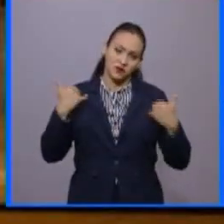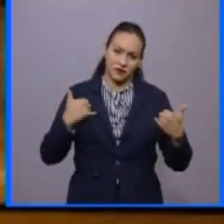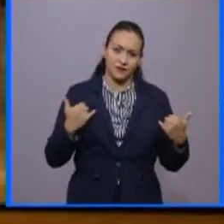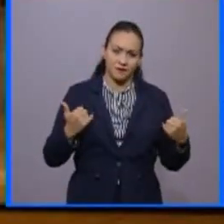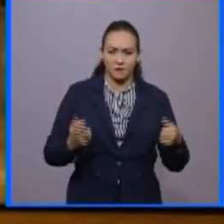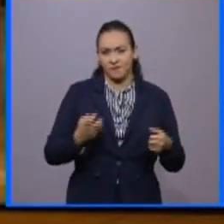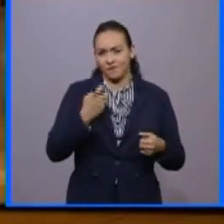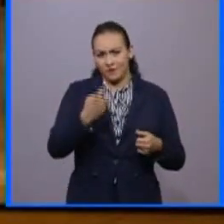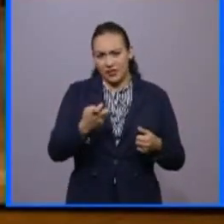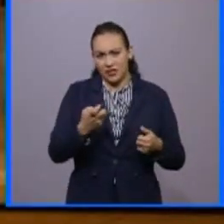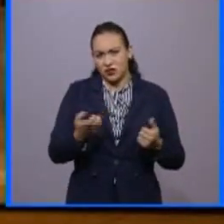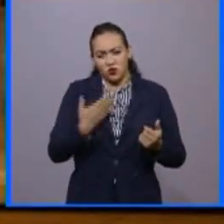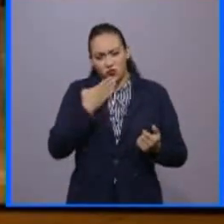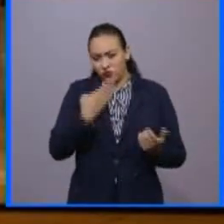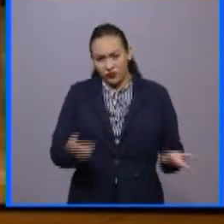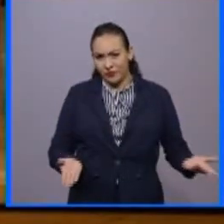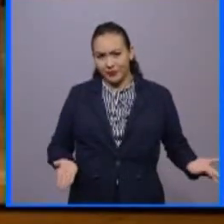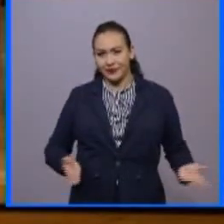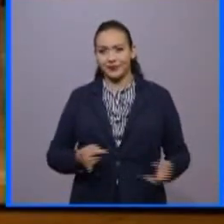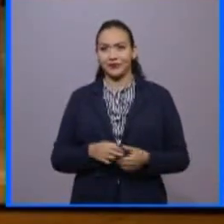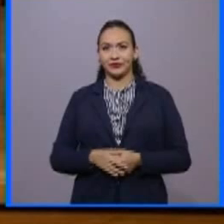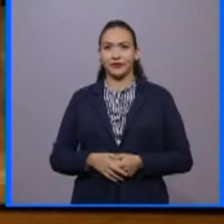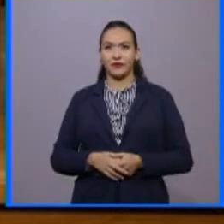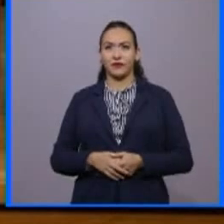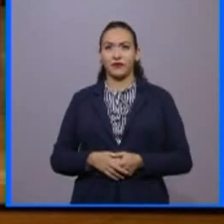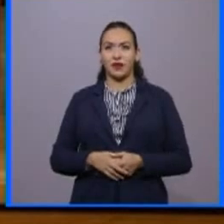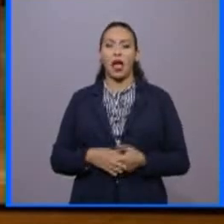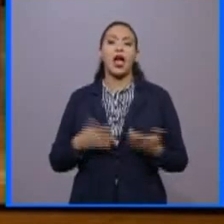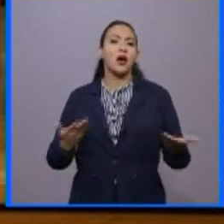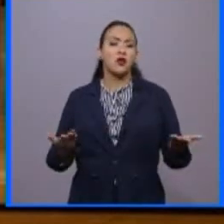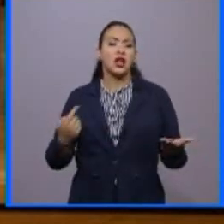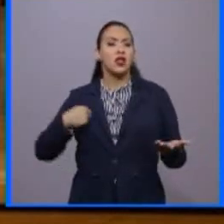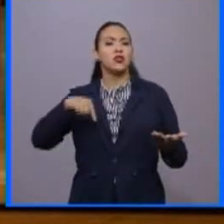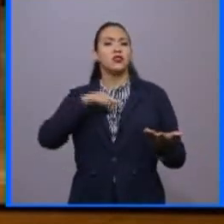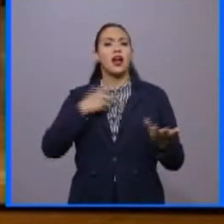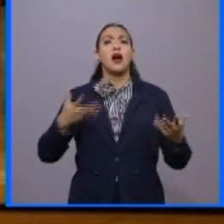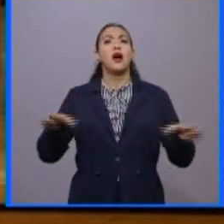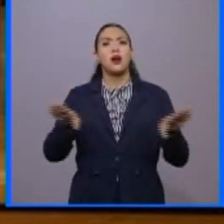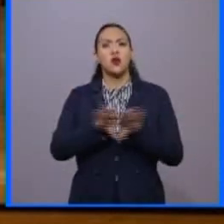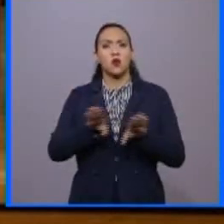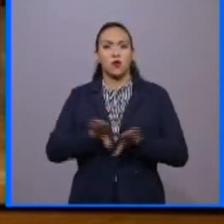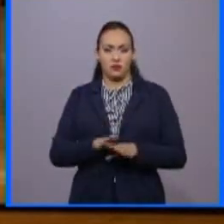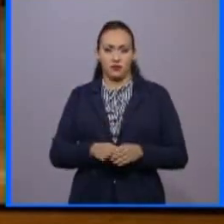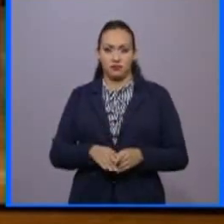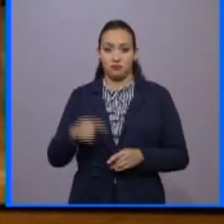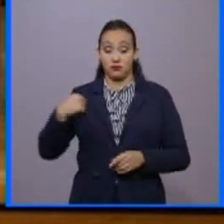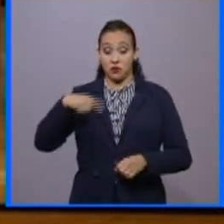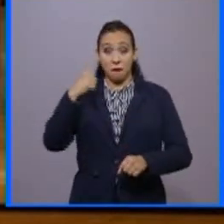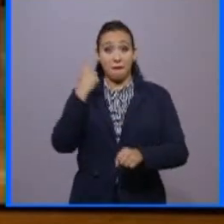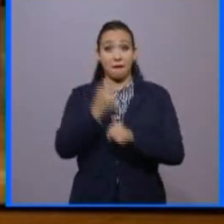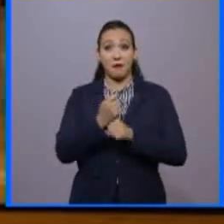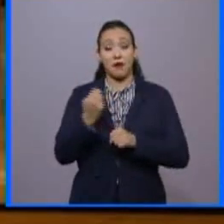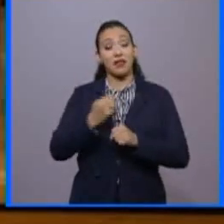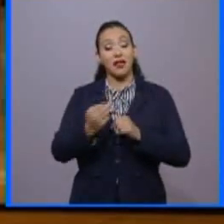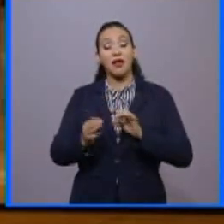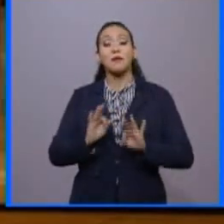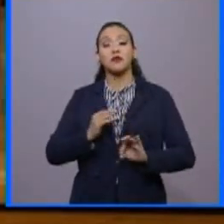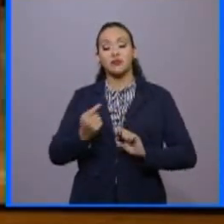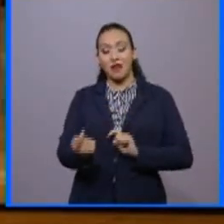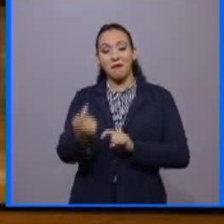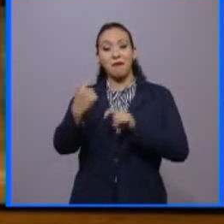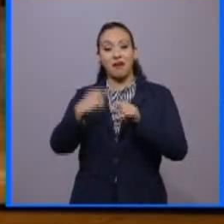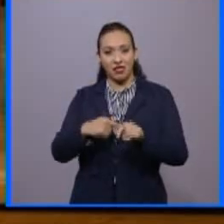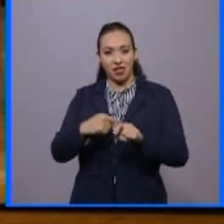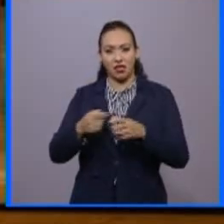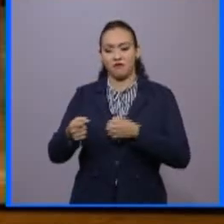mismos que son imprescriptibles. ¿Cómo le hacemos si no tratamos de ser empáticos con las víctimas? ¿Y cuál